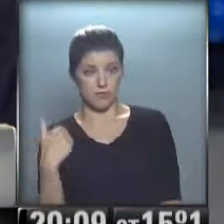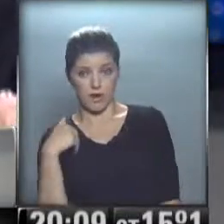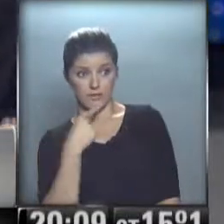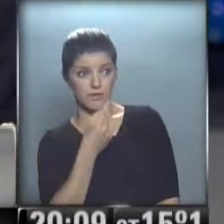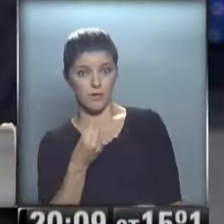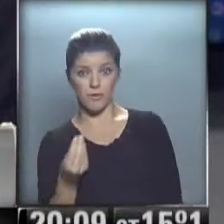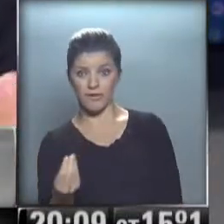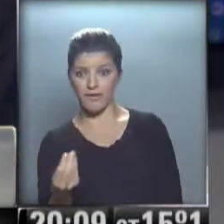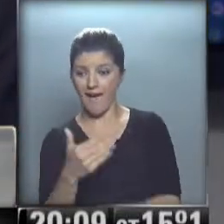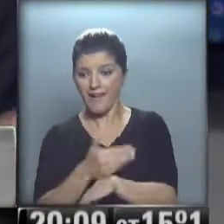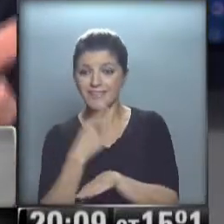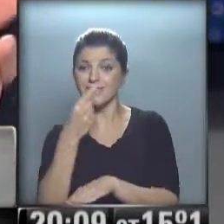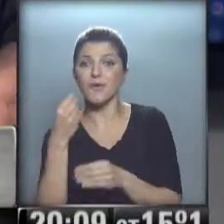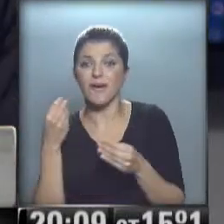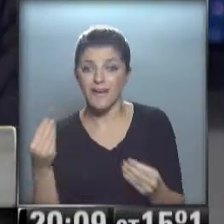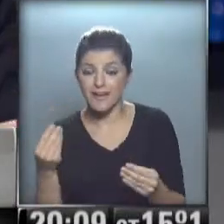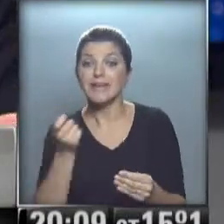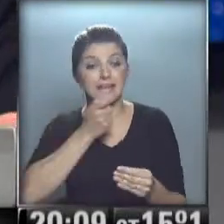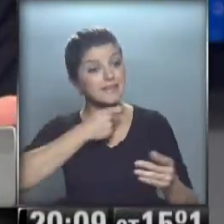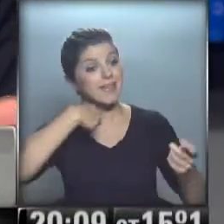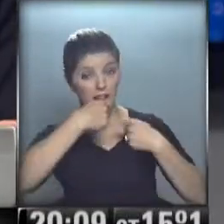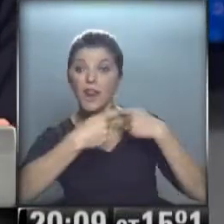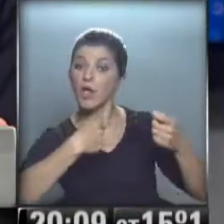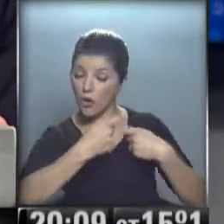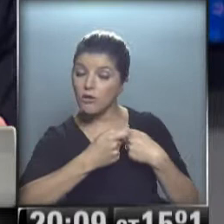dicho antes es que si negocia con